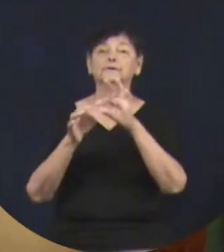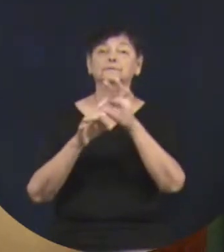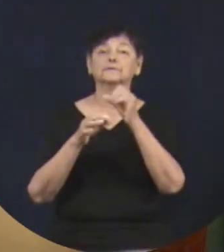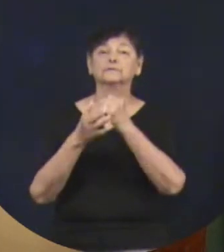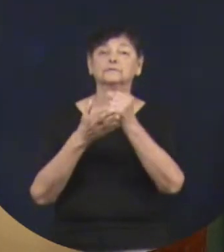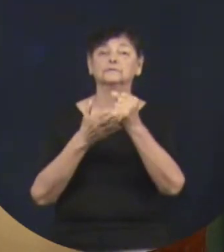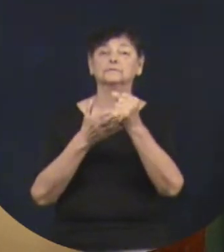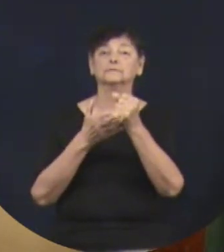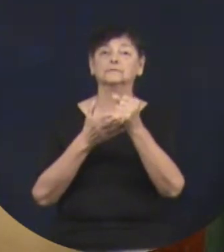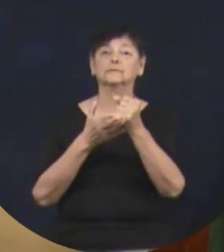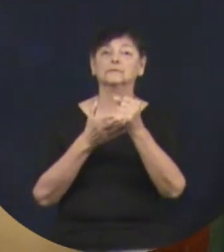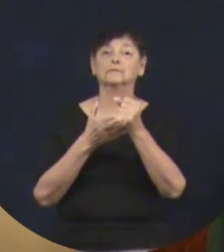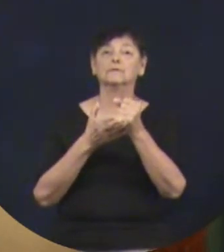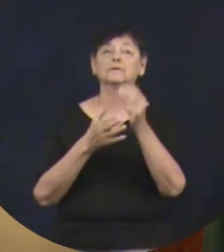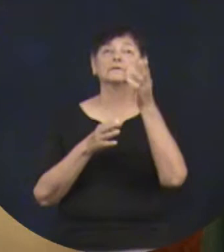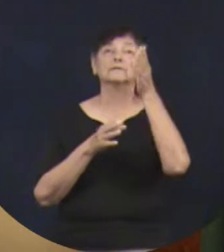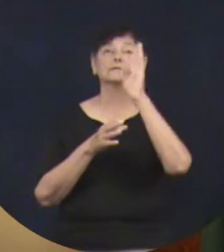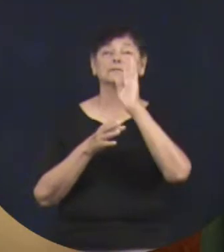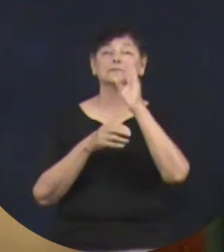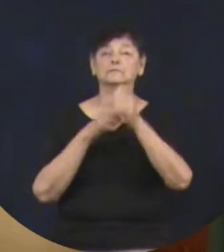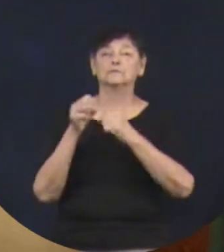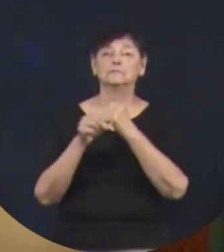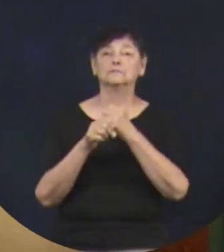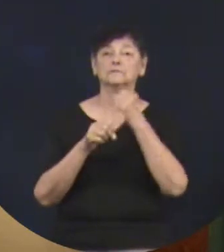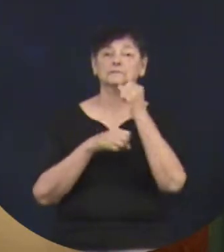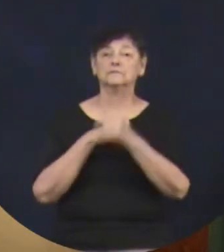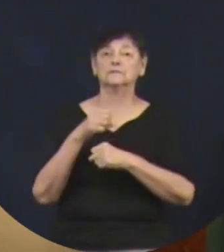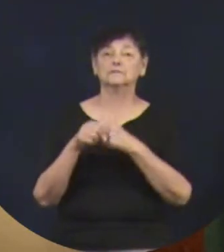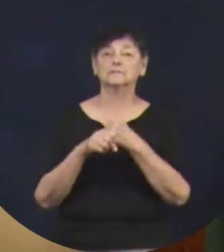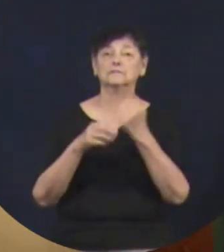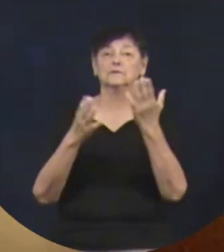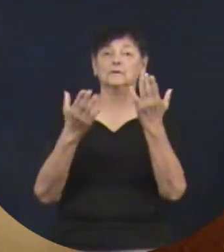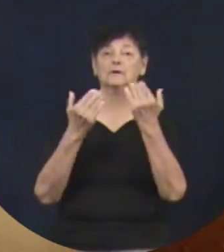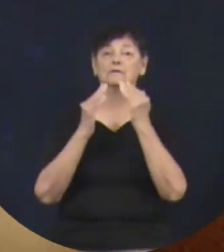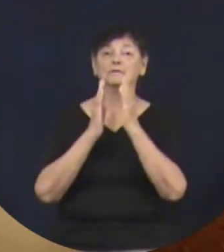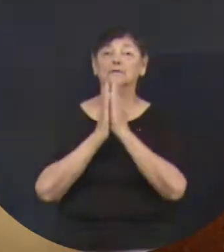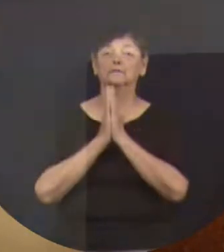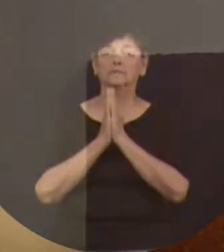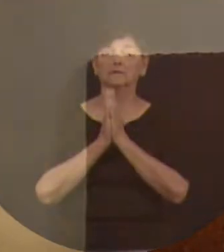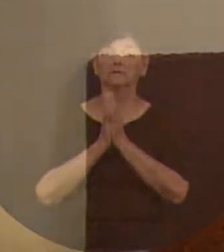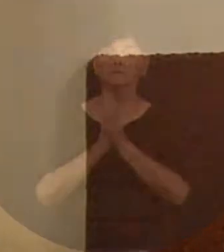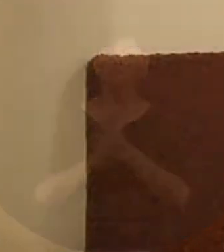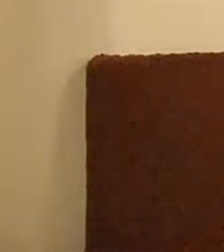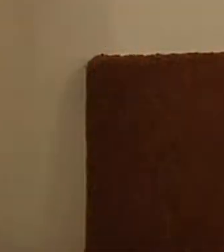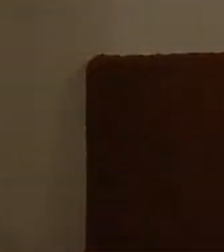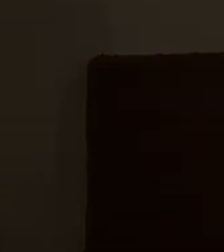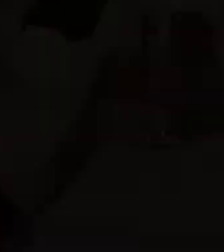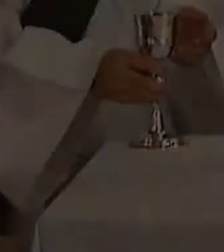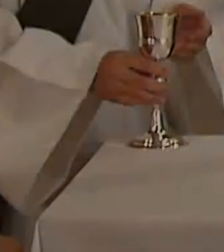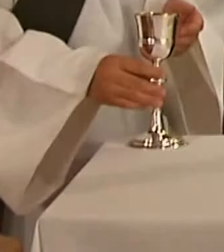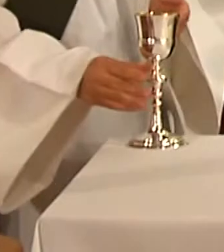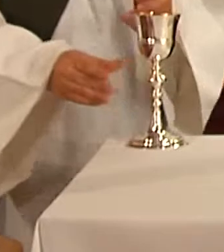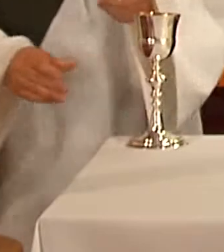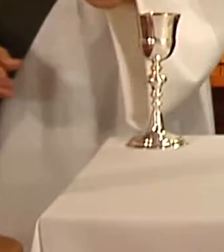Espíritu Santo y es Dios por los siglos de los siglos santos. Amén.